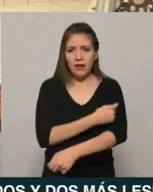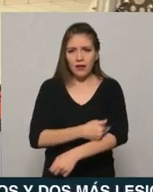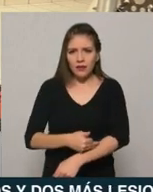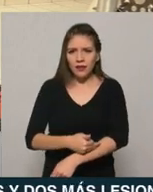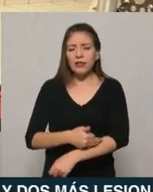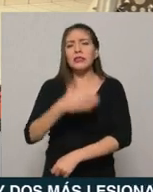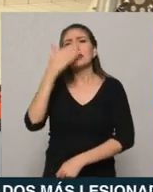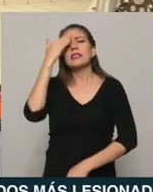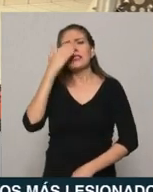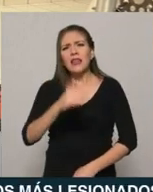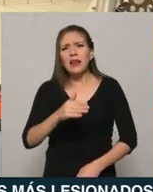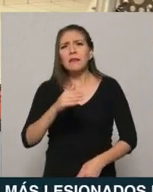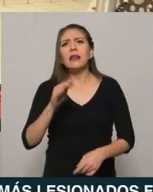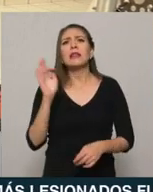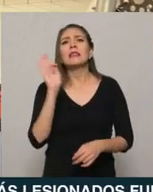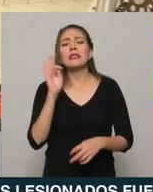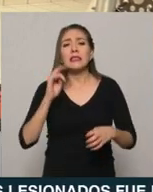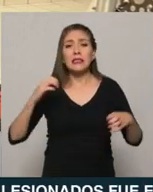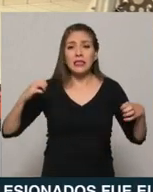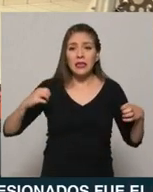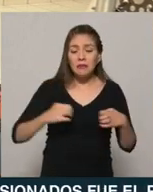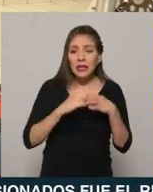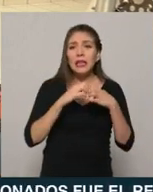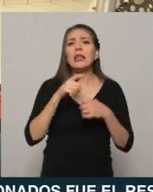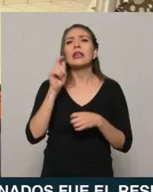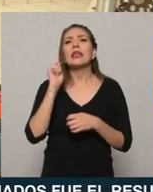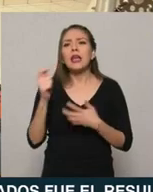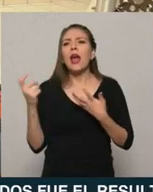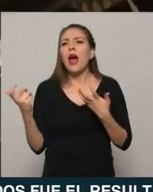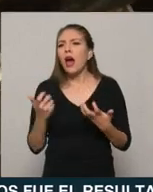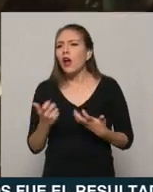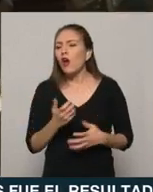de qué hacer, de qué no hacer cuando ocurre un sismo, cuando